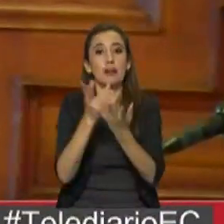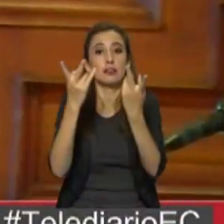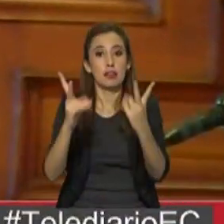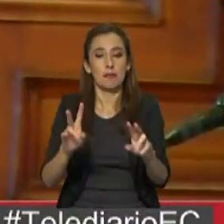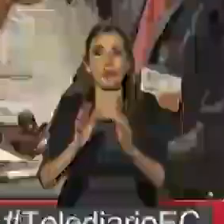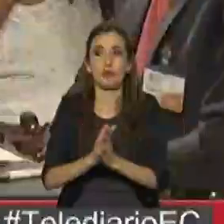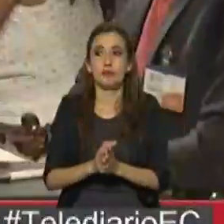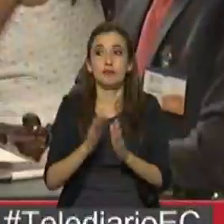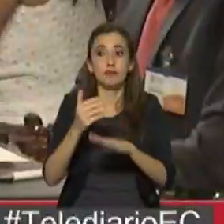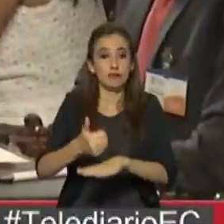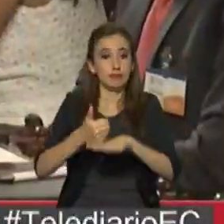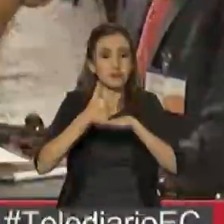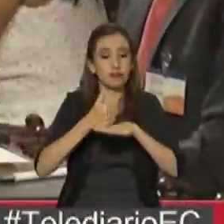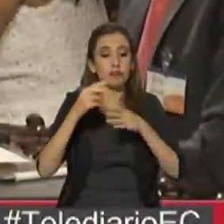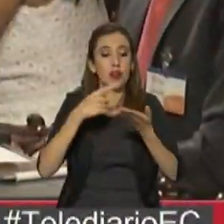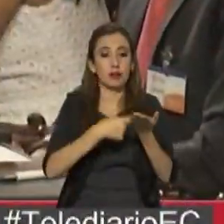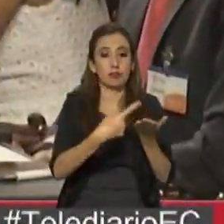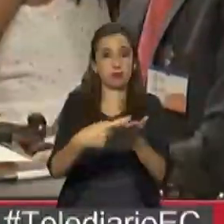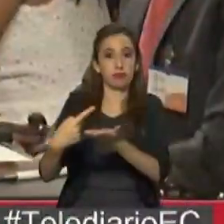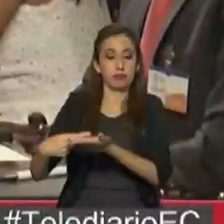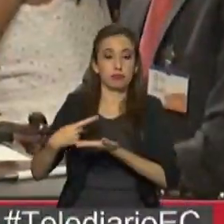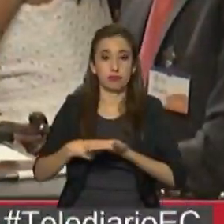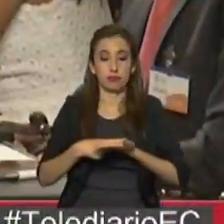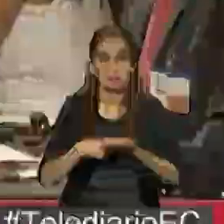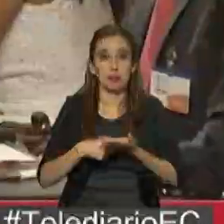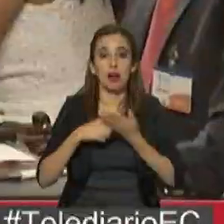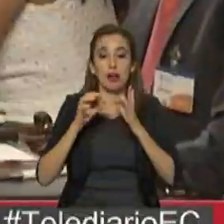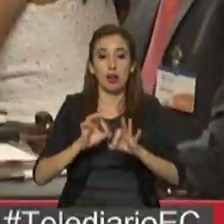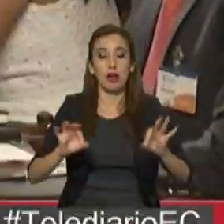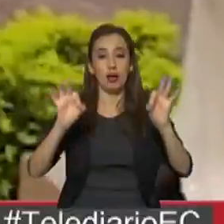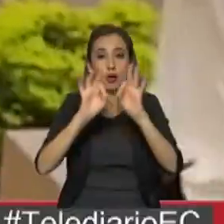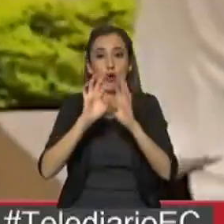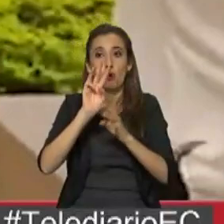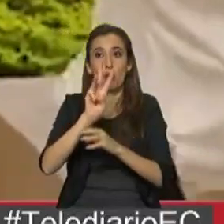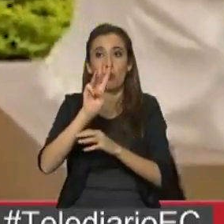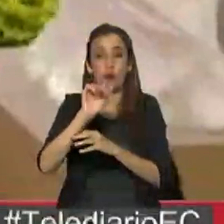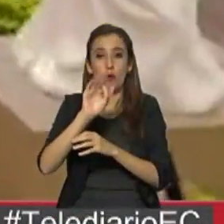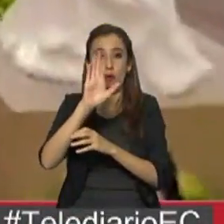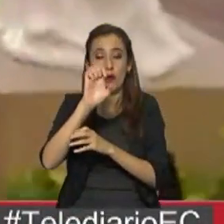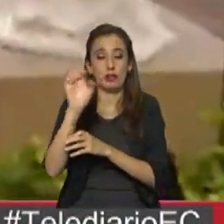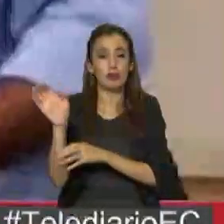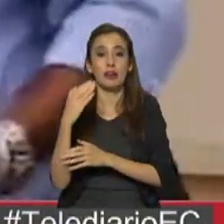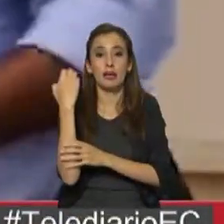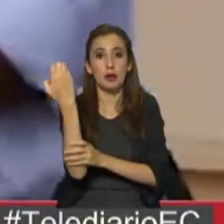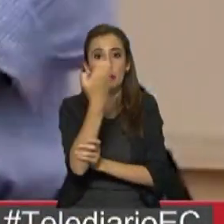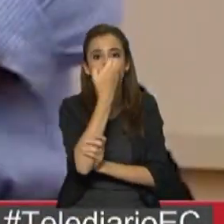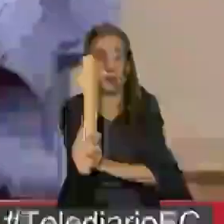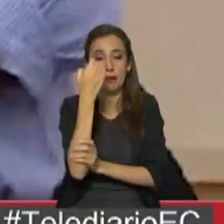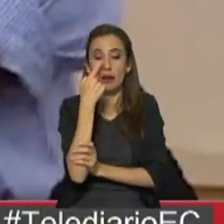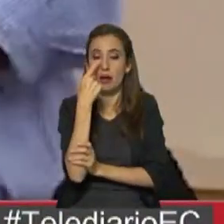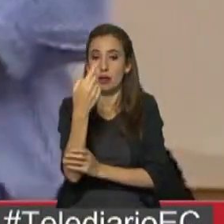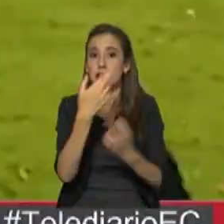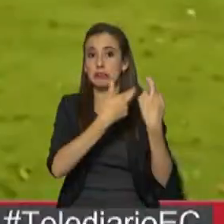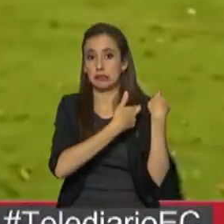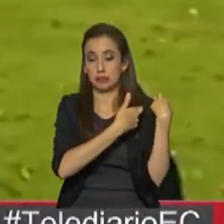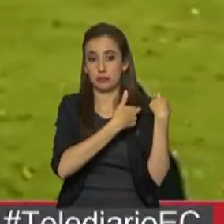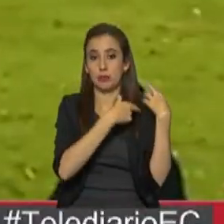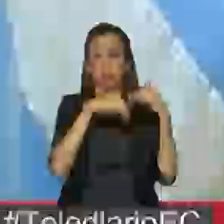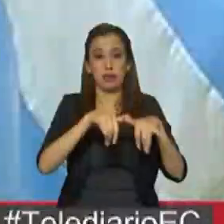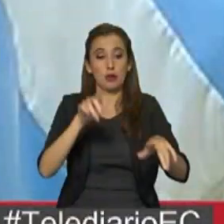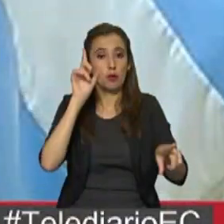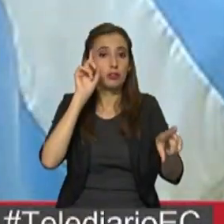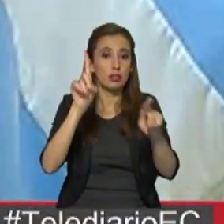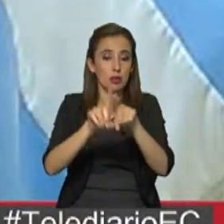respaldada en el gabinete del presidente moreno así lo afirmó jorge water quien durante esta emergencia está a cargo de la fuerza de tarea conjunta